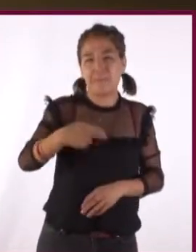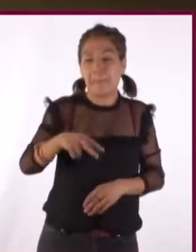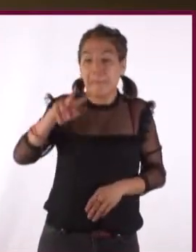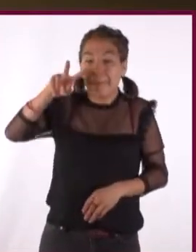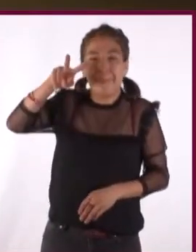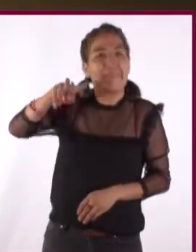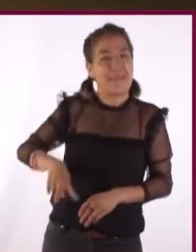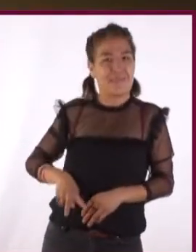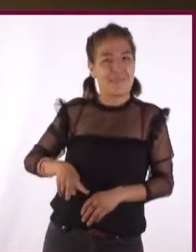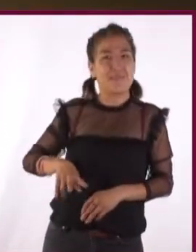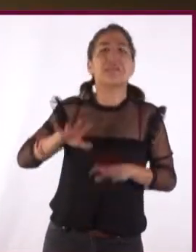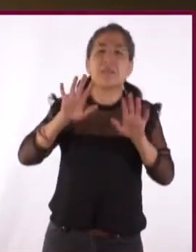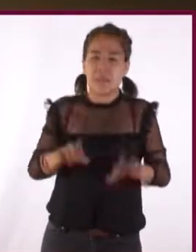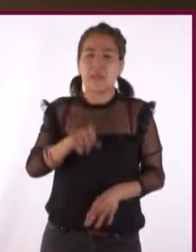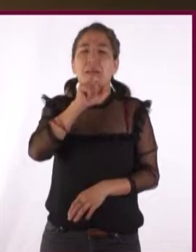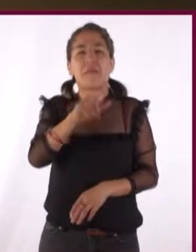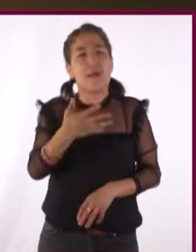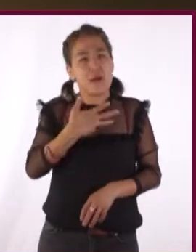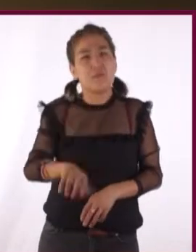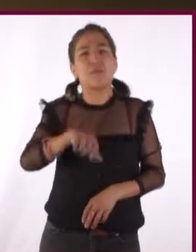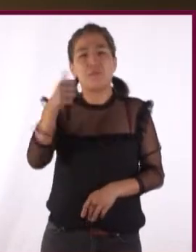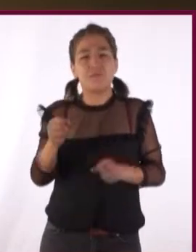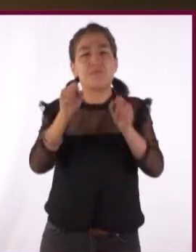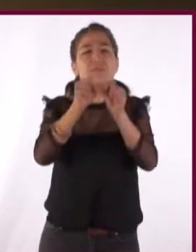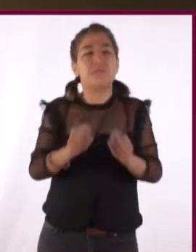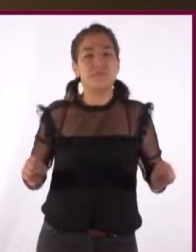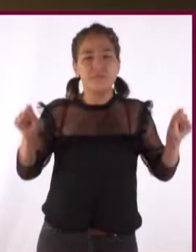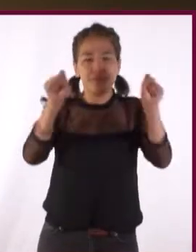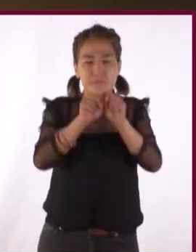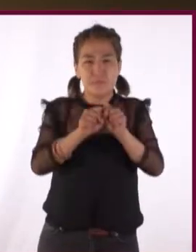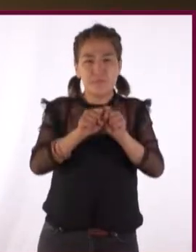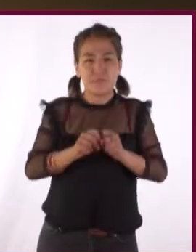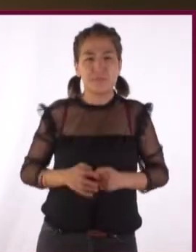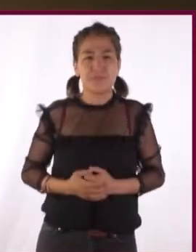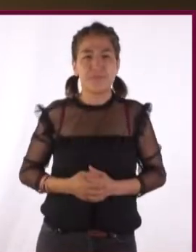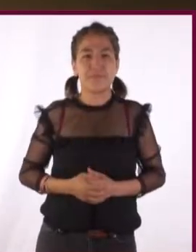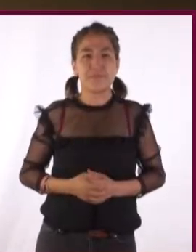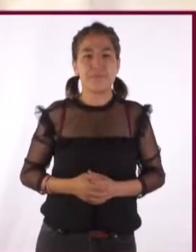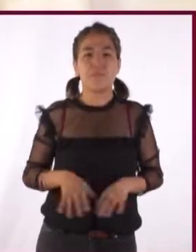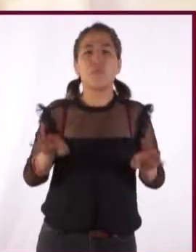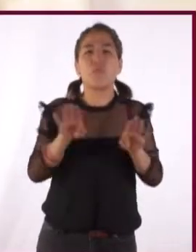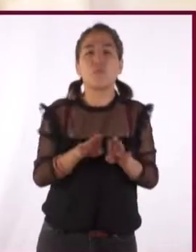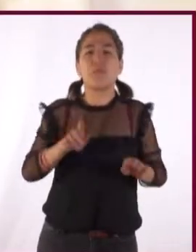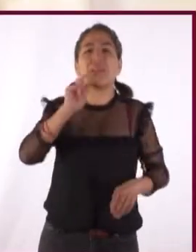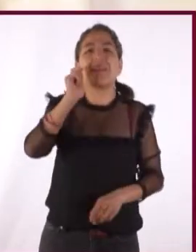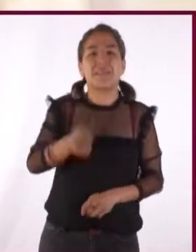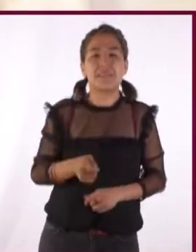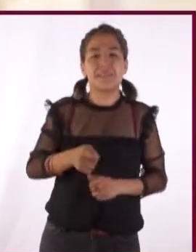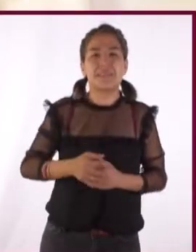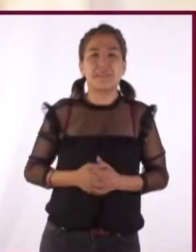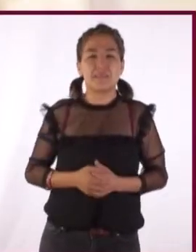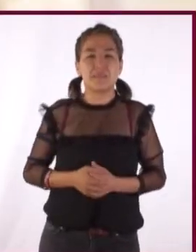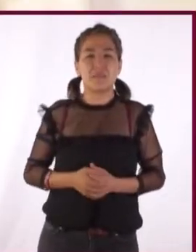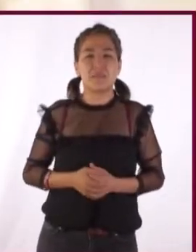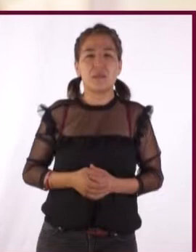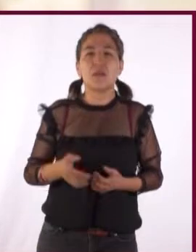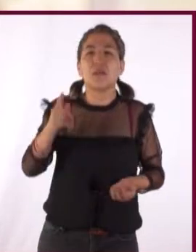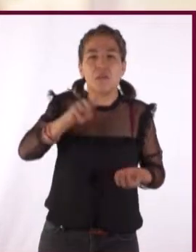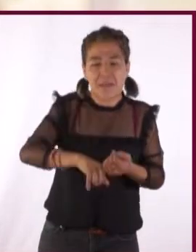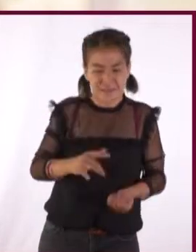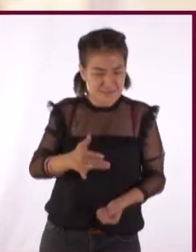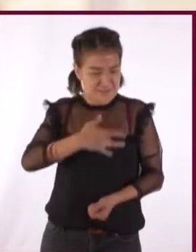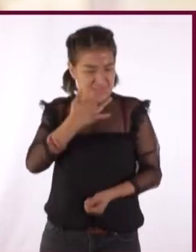llamamos la realidad, ¿no? Pero también tenemos todo un sistema propioceptivo, ¿no? Que tiene que ver con